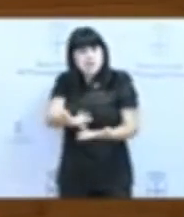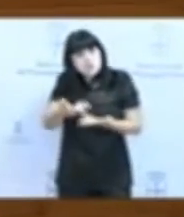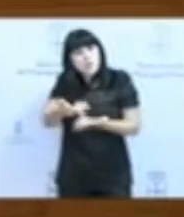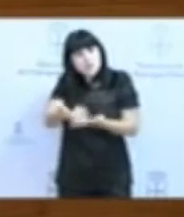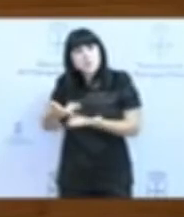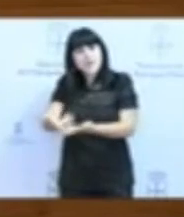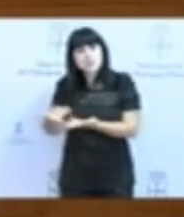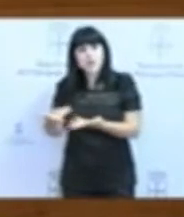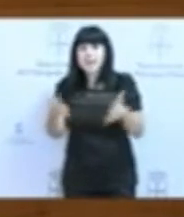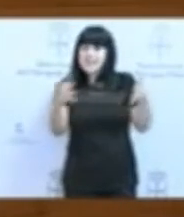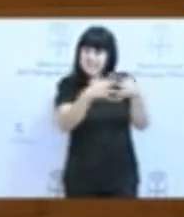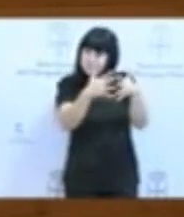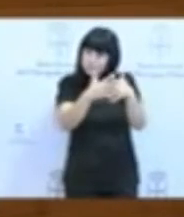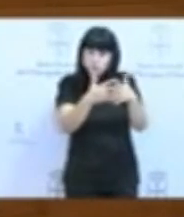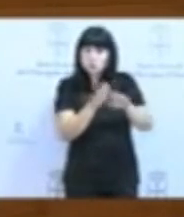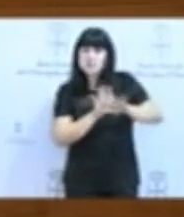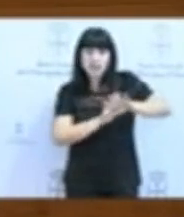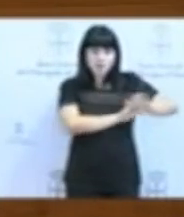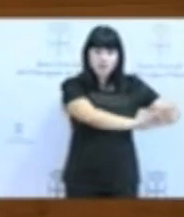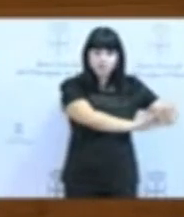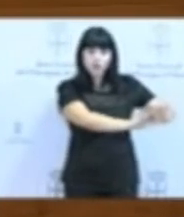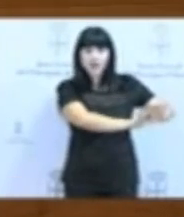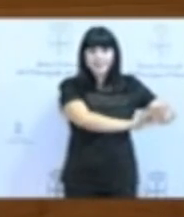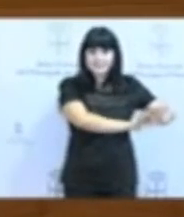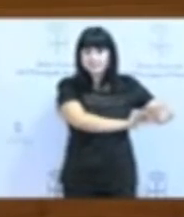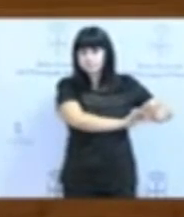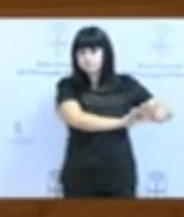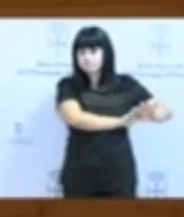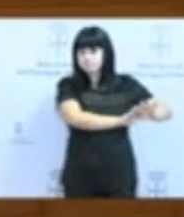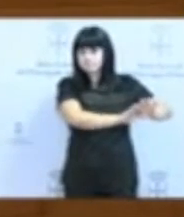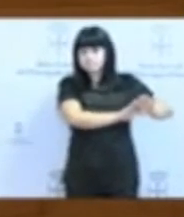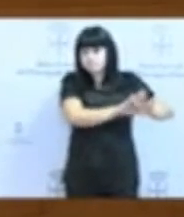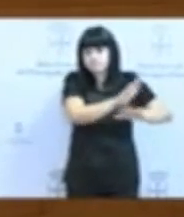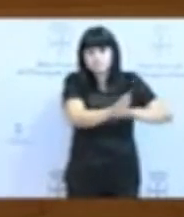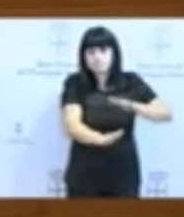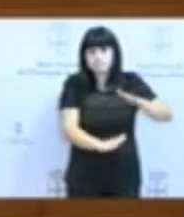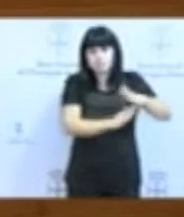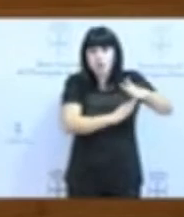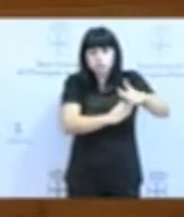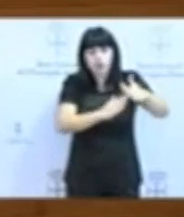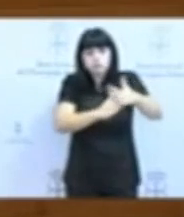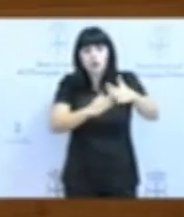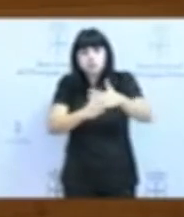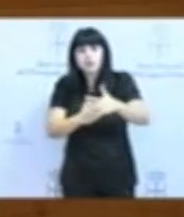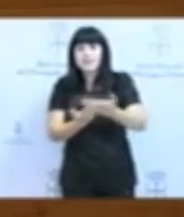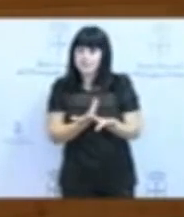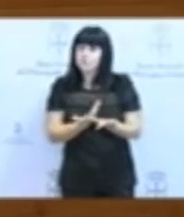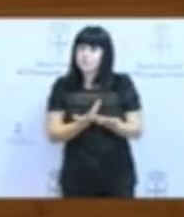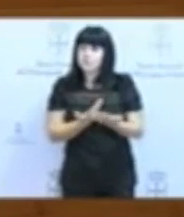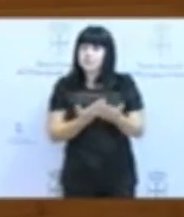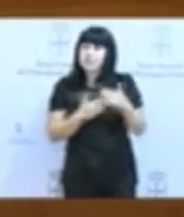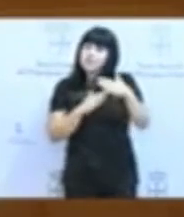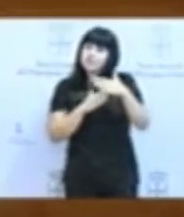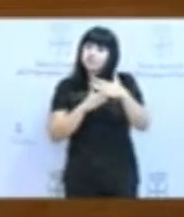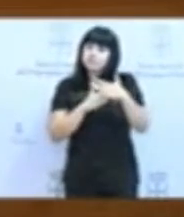infraestructuras abandonadas pues no permiten sortear determinado tipo de obstáculos. Y de sortear obstáculos sabe muy bien la gente de